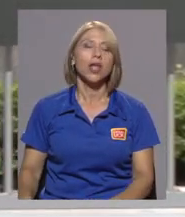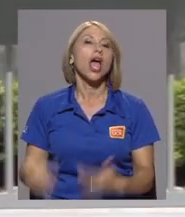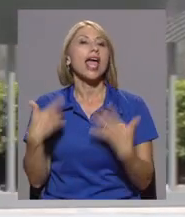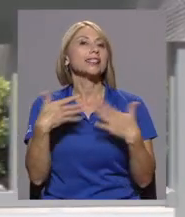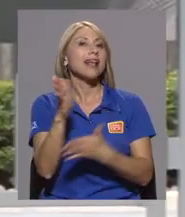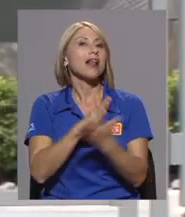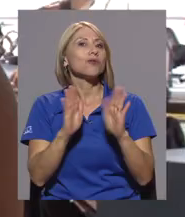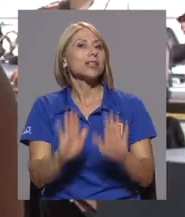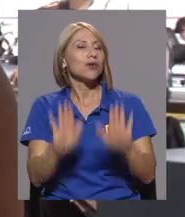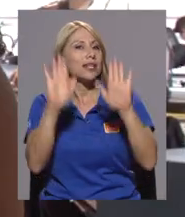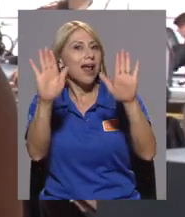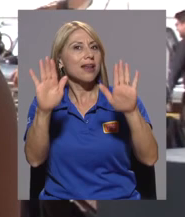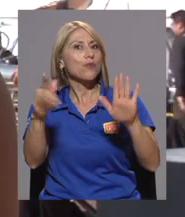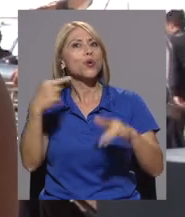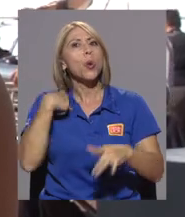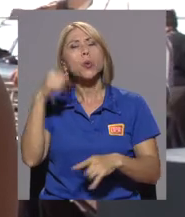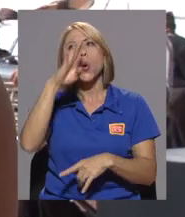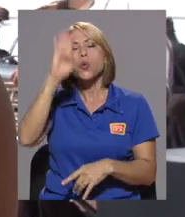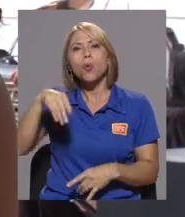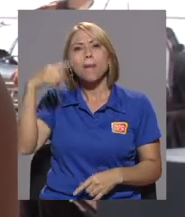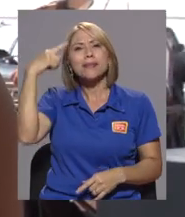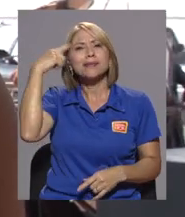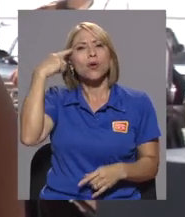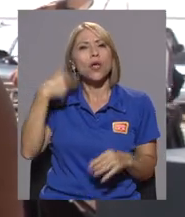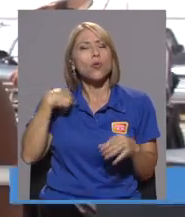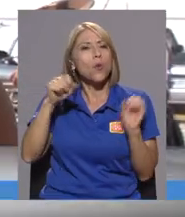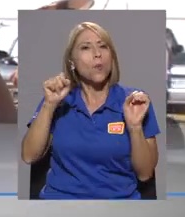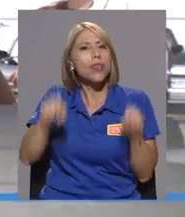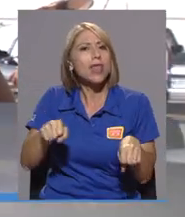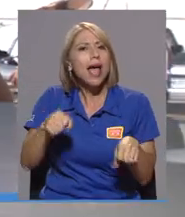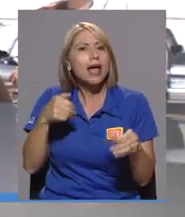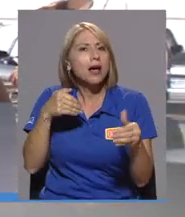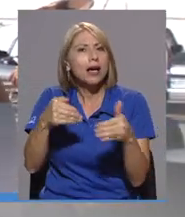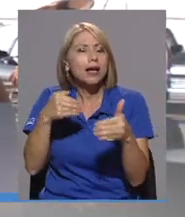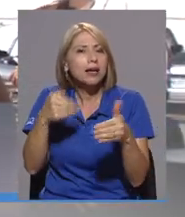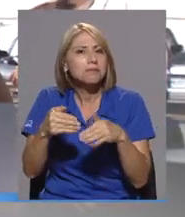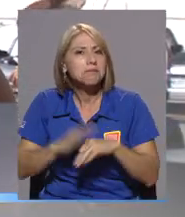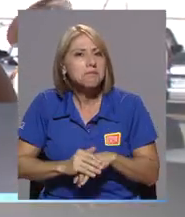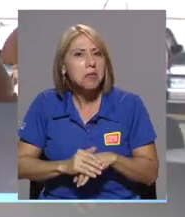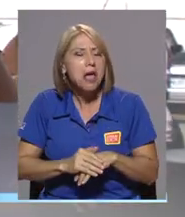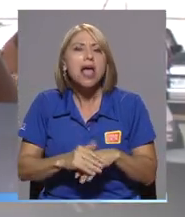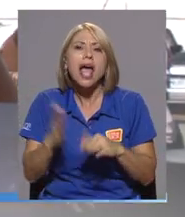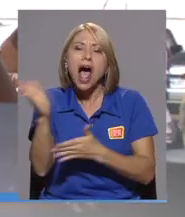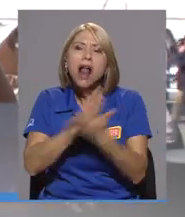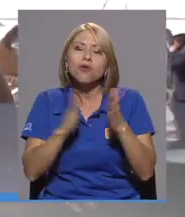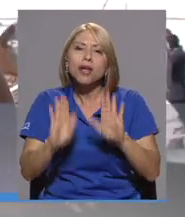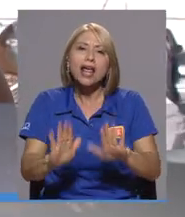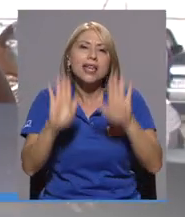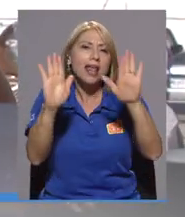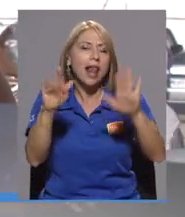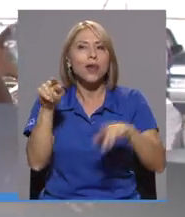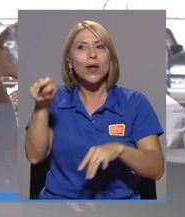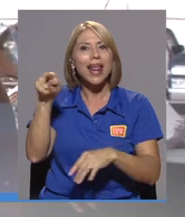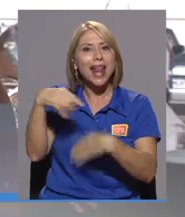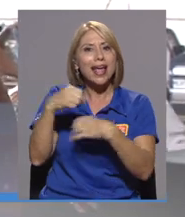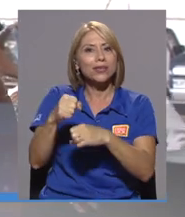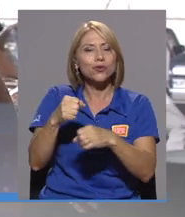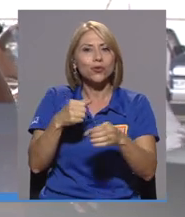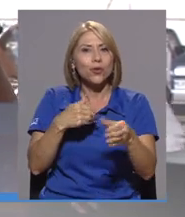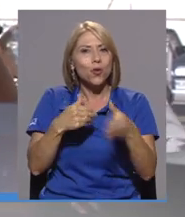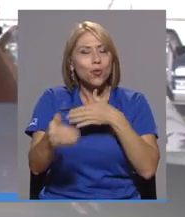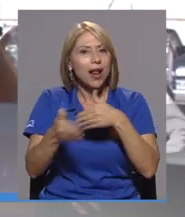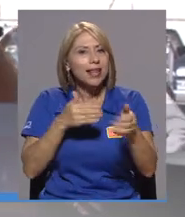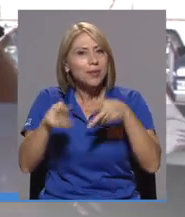o sea, tal vez uno nunca se hubiera imaginado que las podía ver tan cerca, ¿verdad? O sea, creo que es algo genial lo que él ha hecho, ¿verdad? Porque